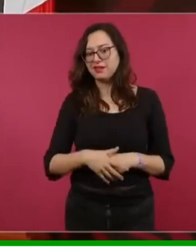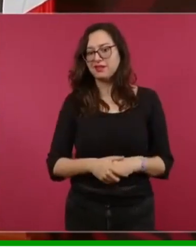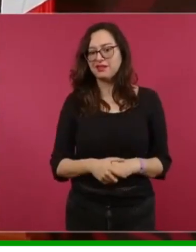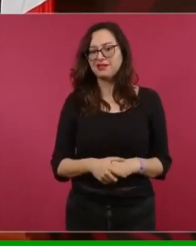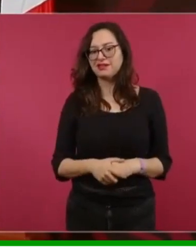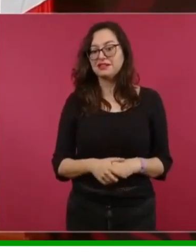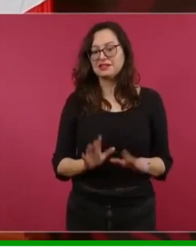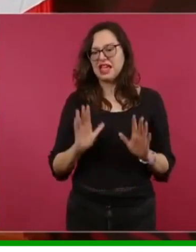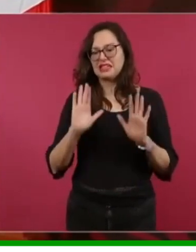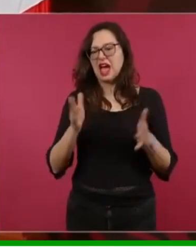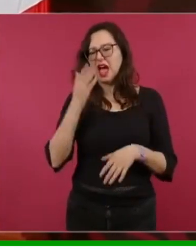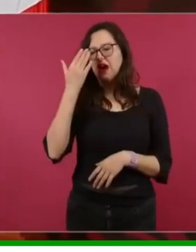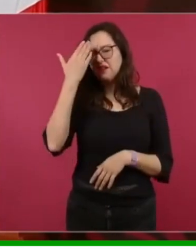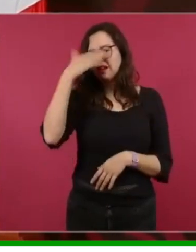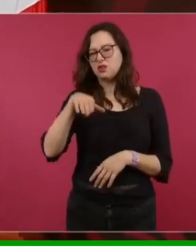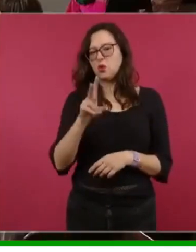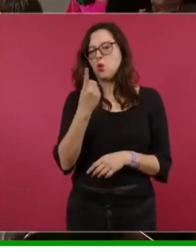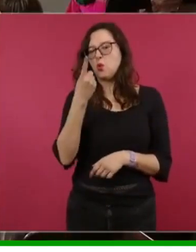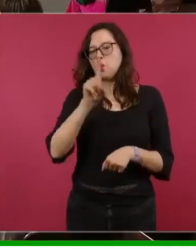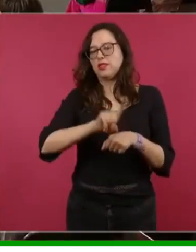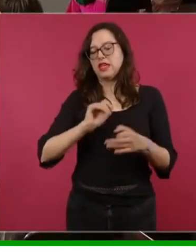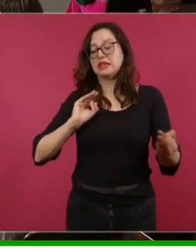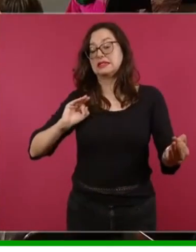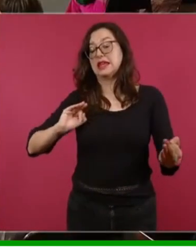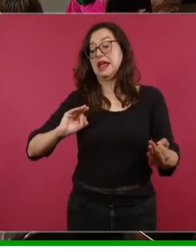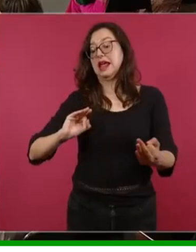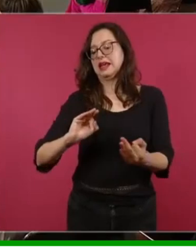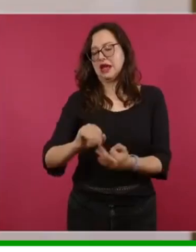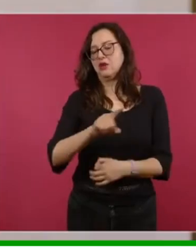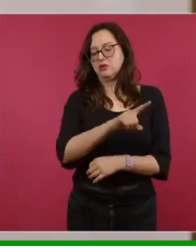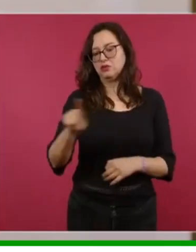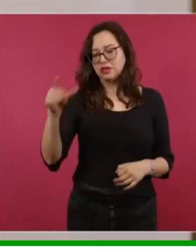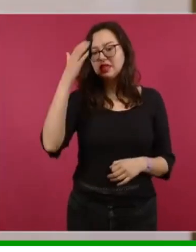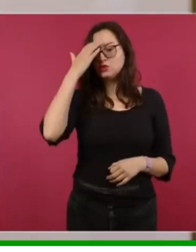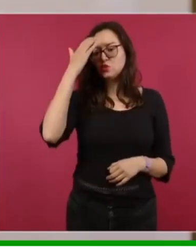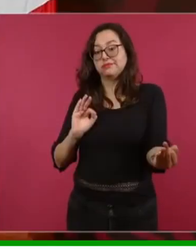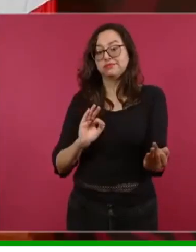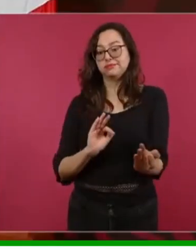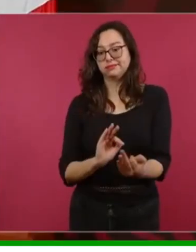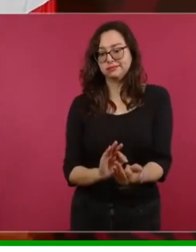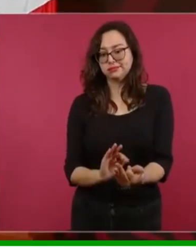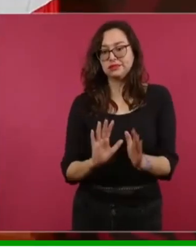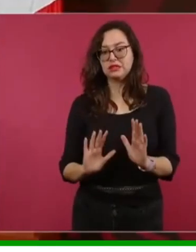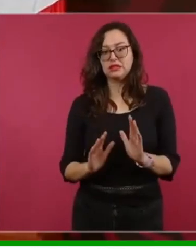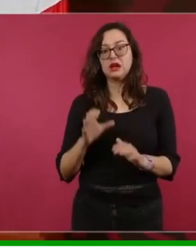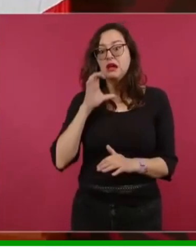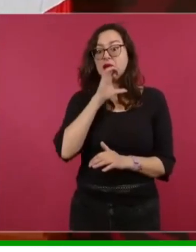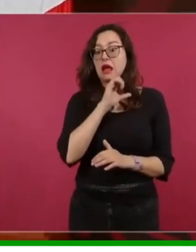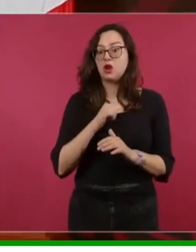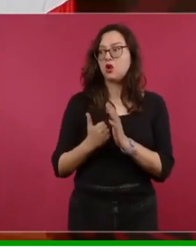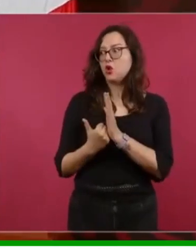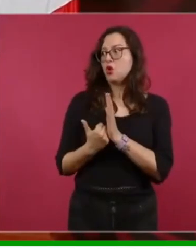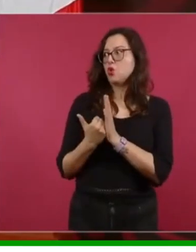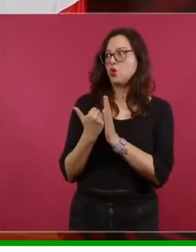Por el asuntito ese que ustedes ya saben o imaginan. Está subiendo mucho la temperatura.